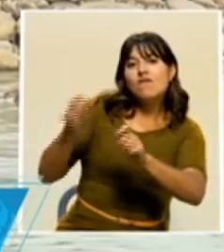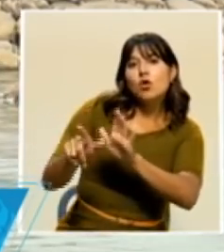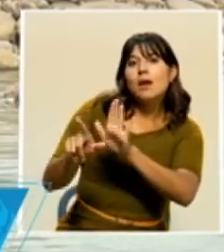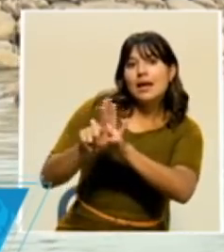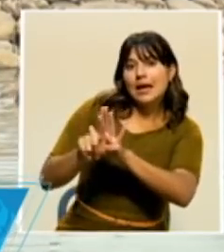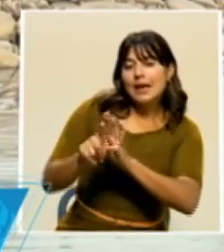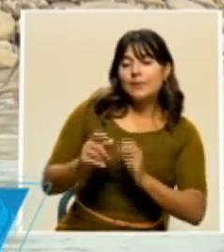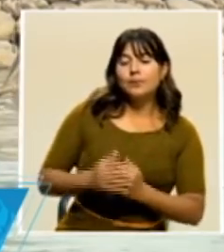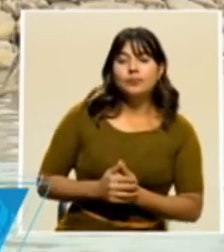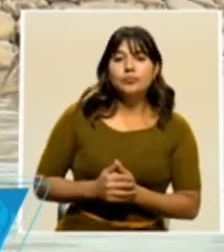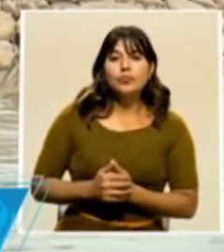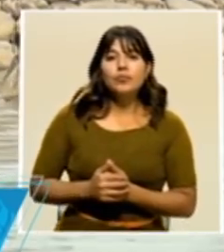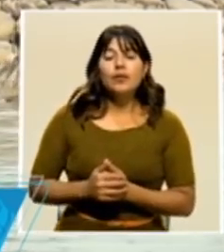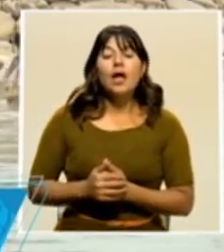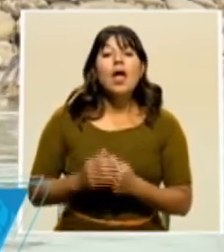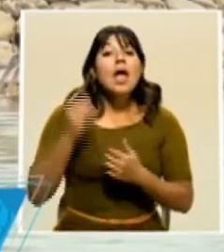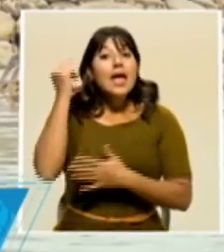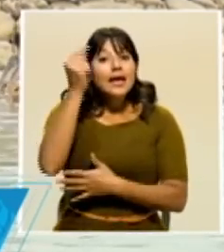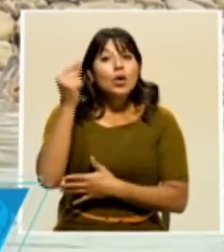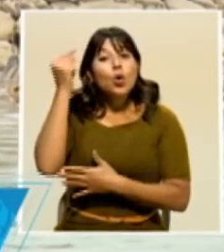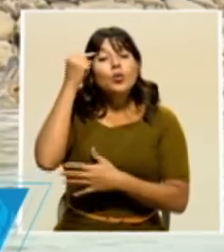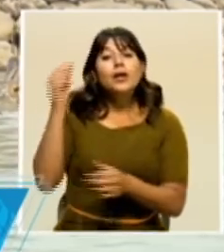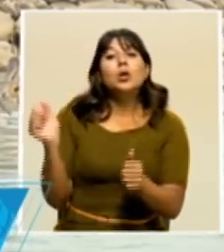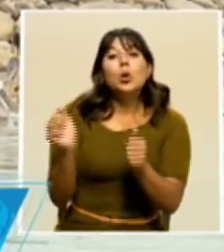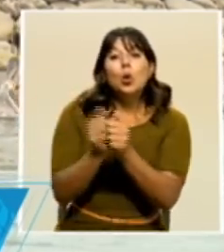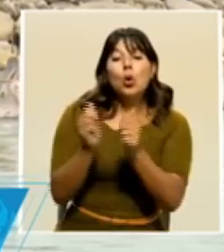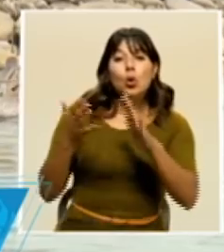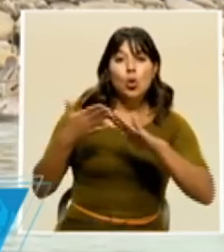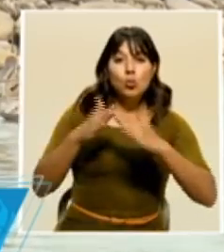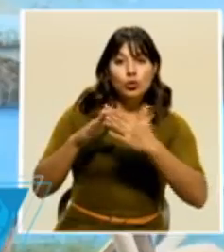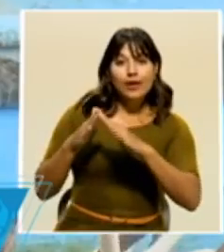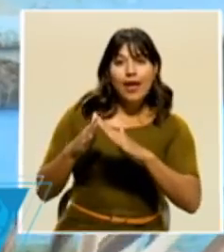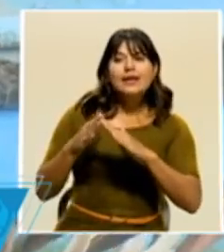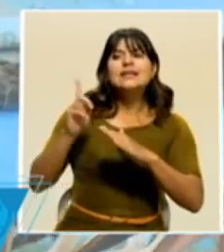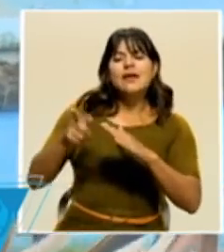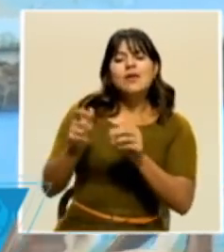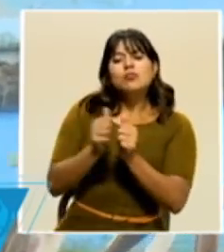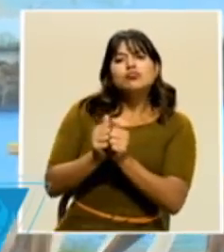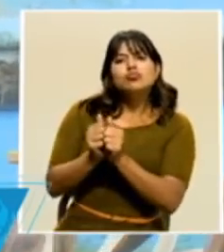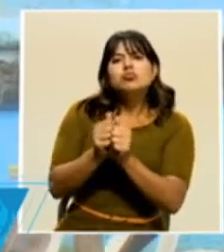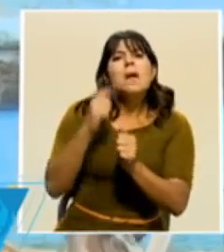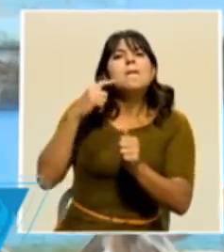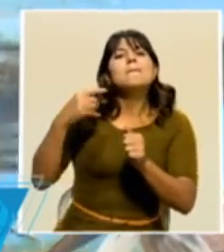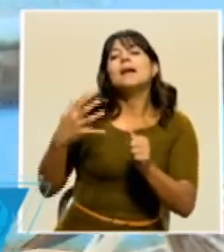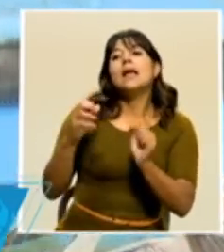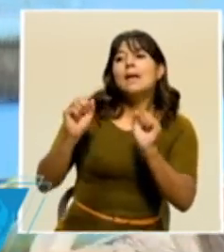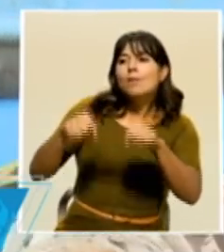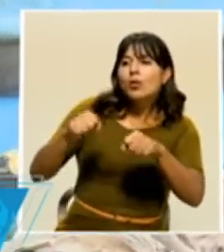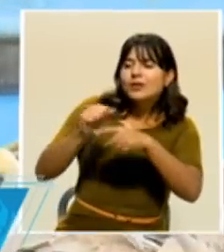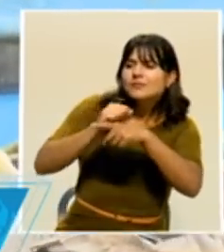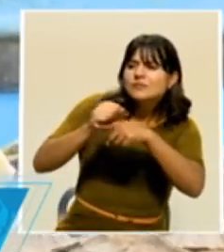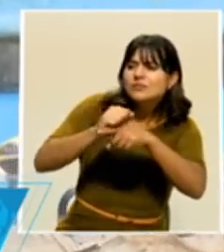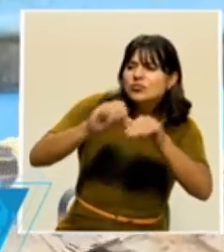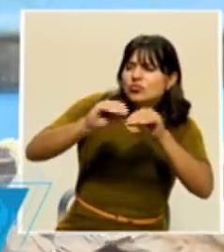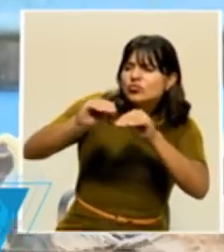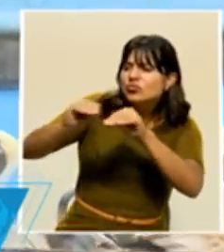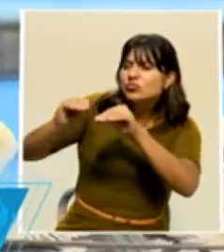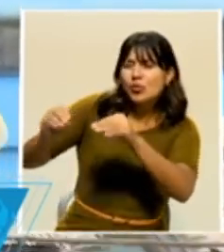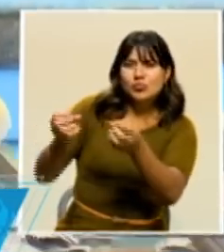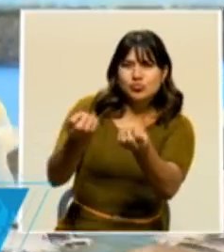también. El gobierno en conjunto con las comunidades deberíamos incentivar en una capacitación